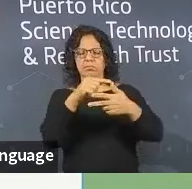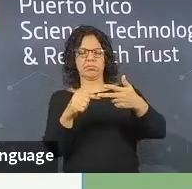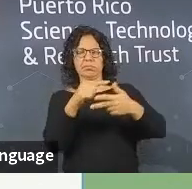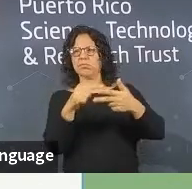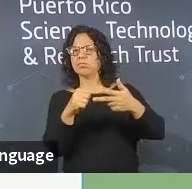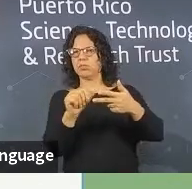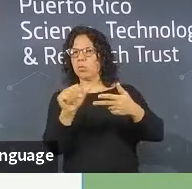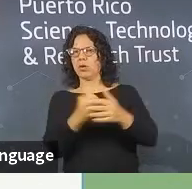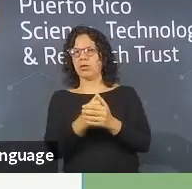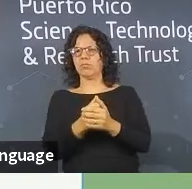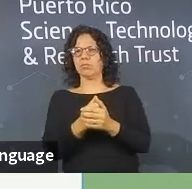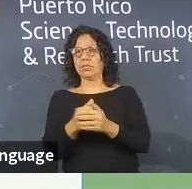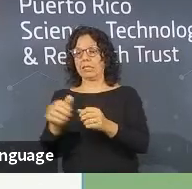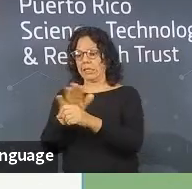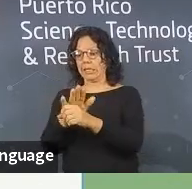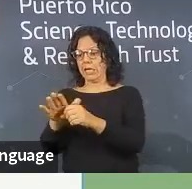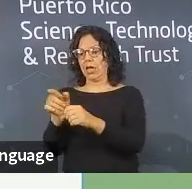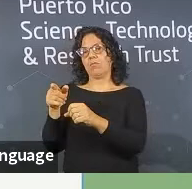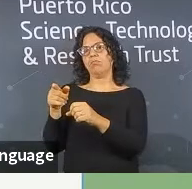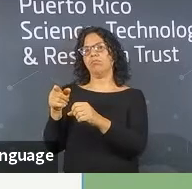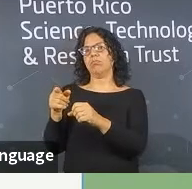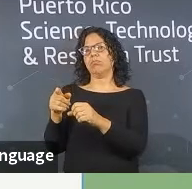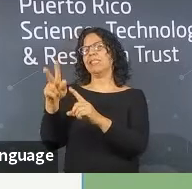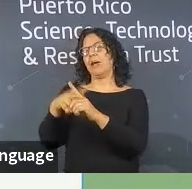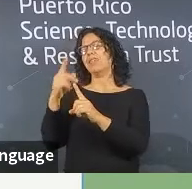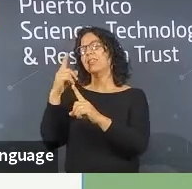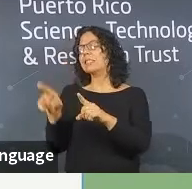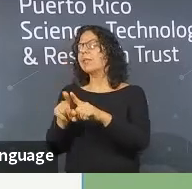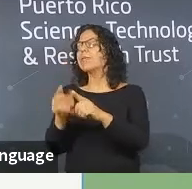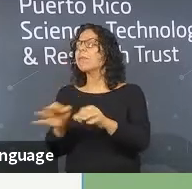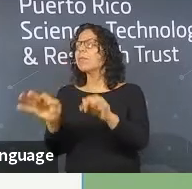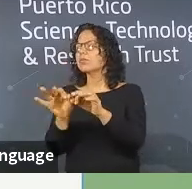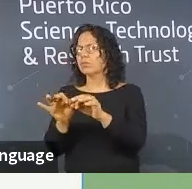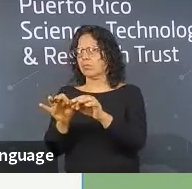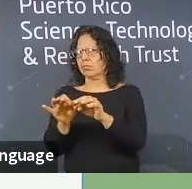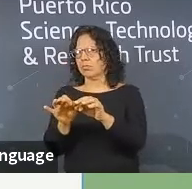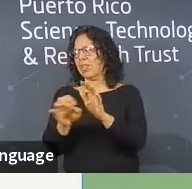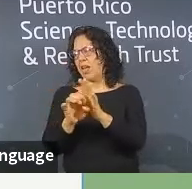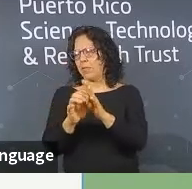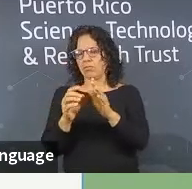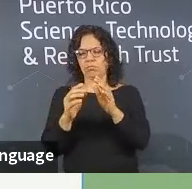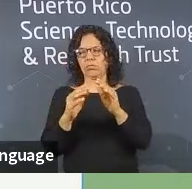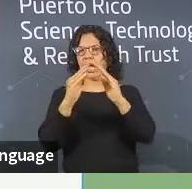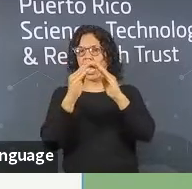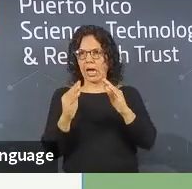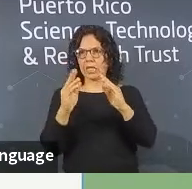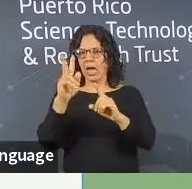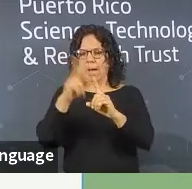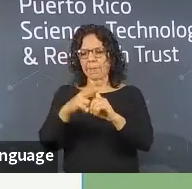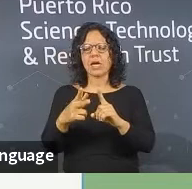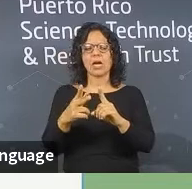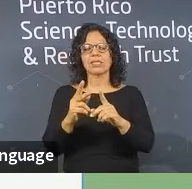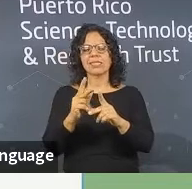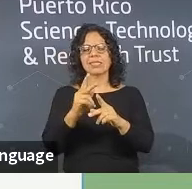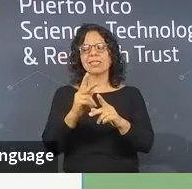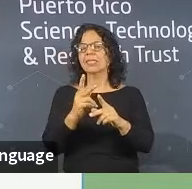tratar es bien importante también porque no es lo mismo tratar una casa que una cuadra. Estamos hablando de un espacio mucho